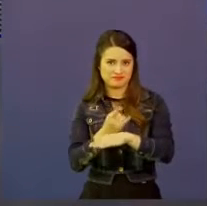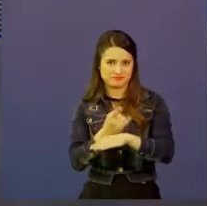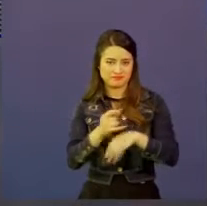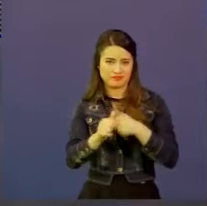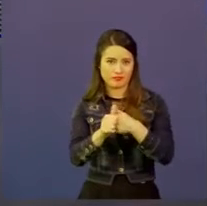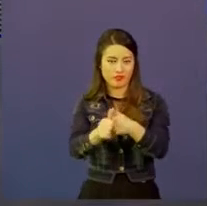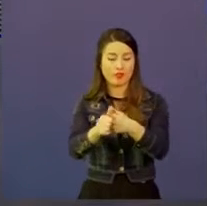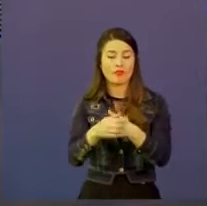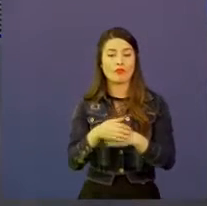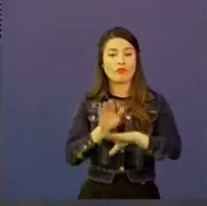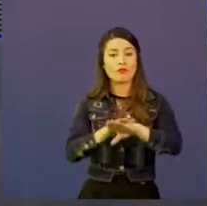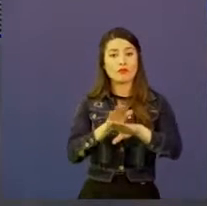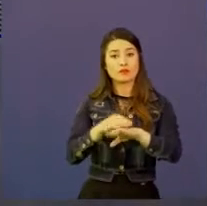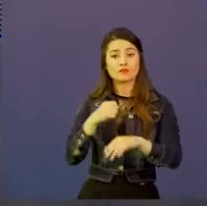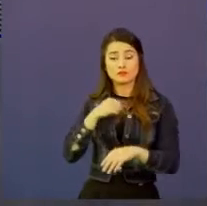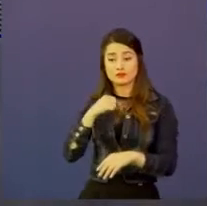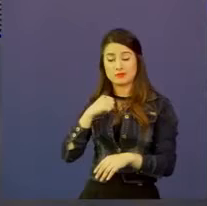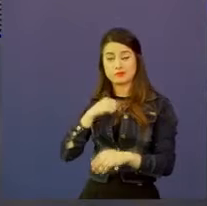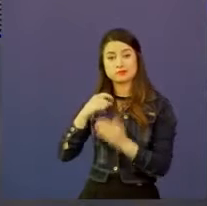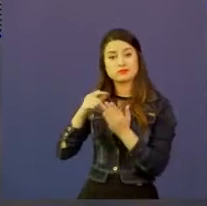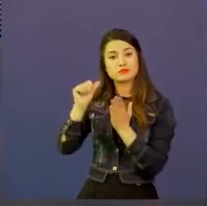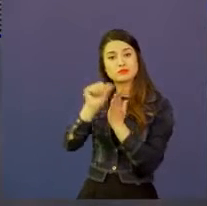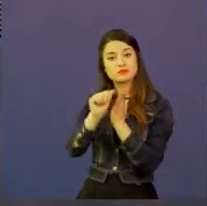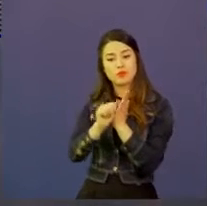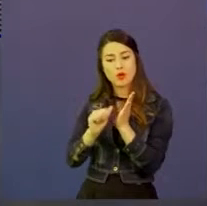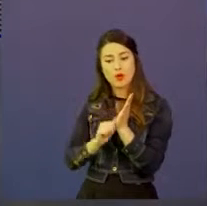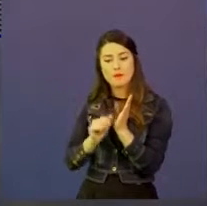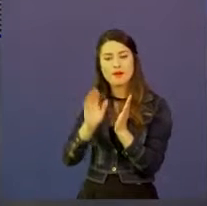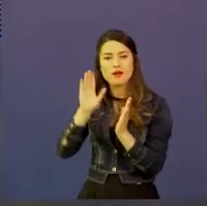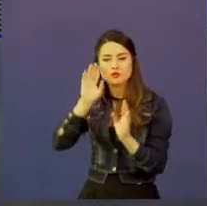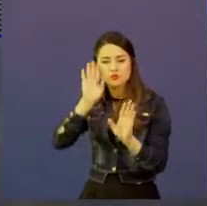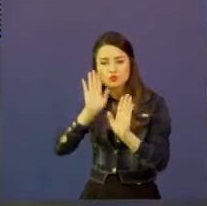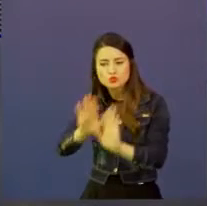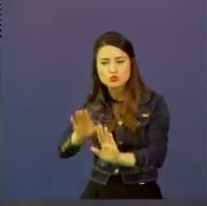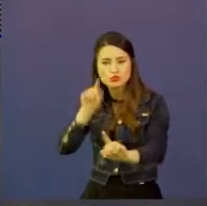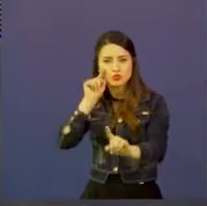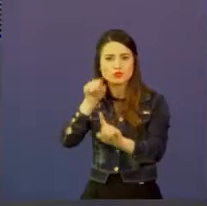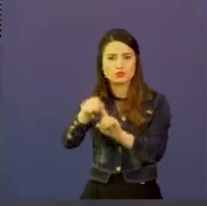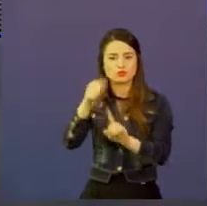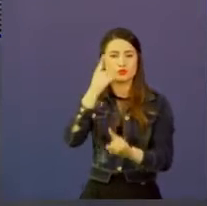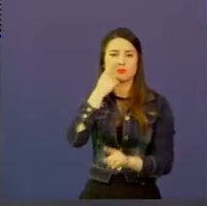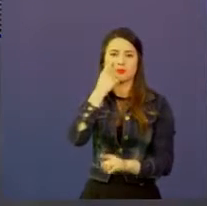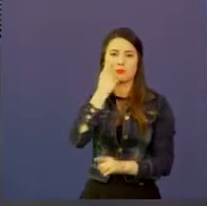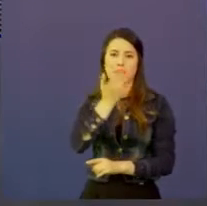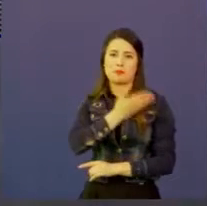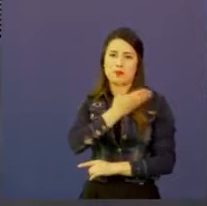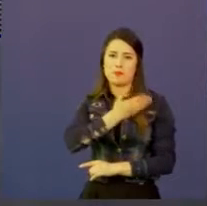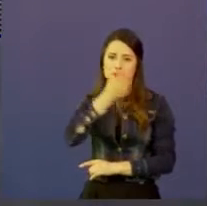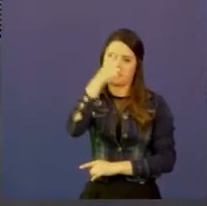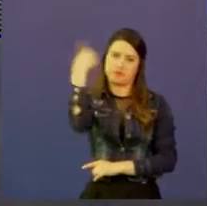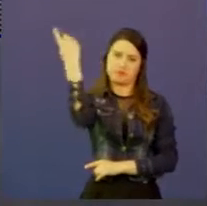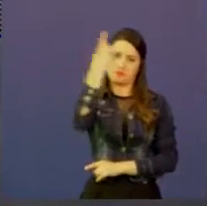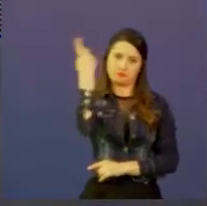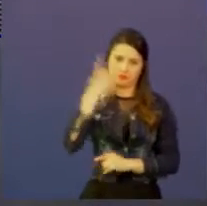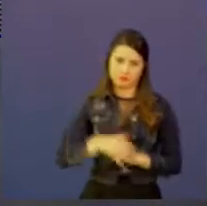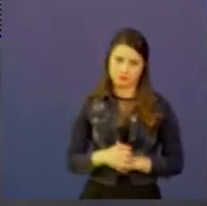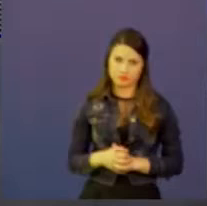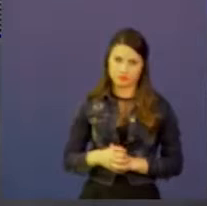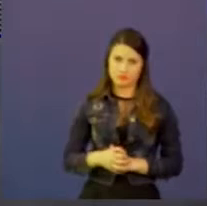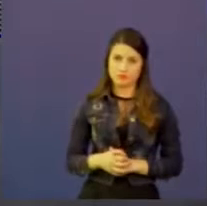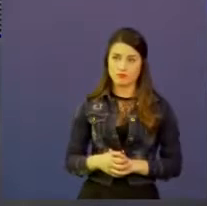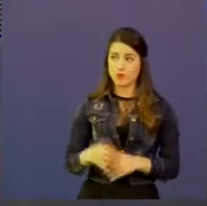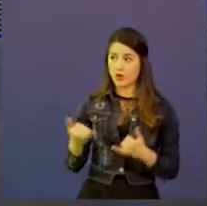nos enfocamos en los padres de familia, uno de los ejes más importantes yo creo en todo este proceso educativo. Y hoy queremos que nuestras